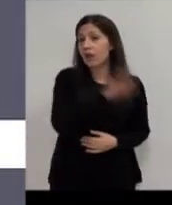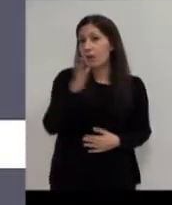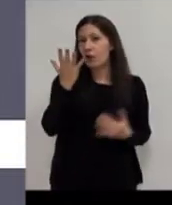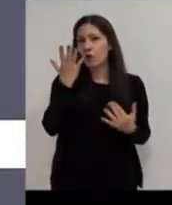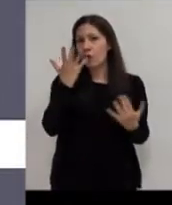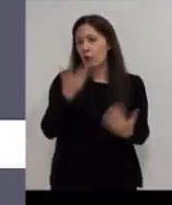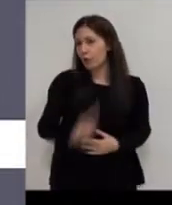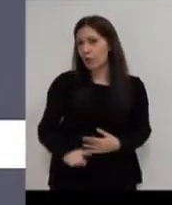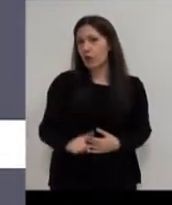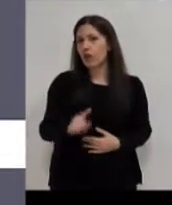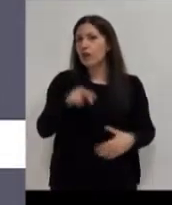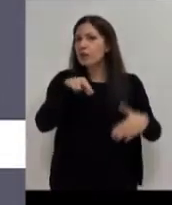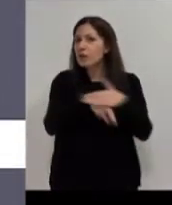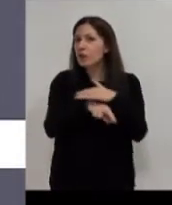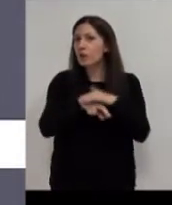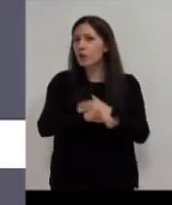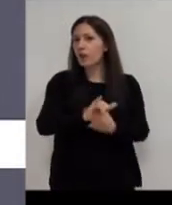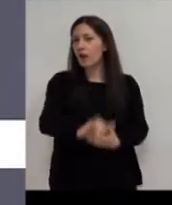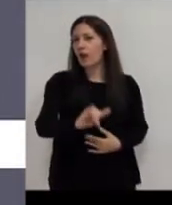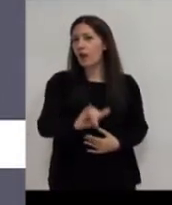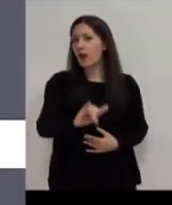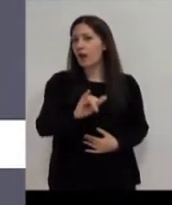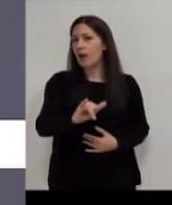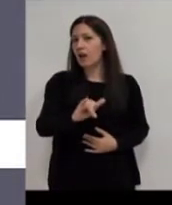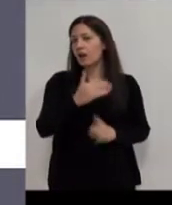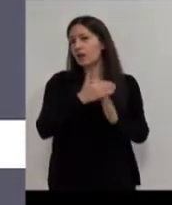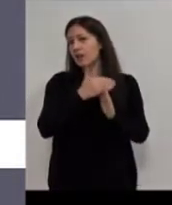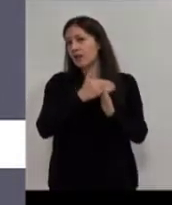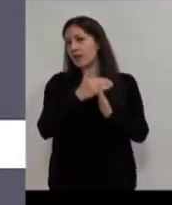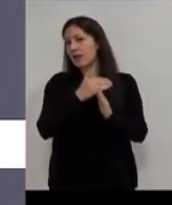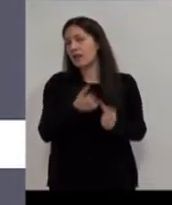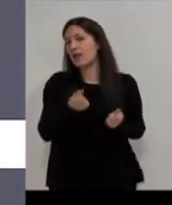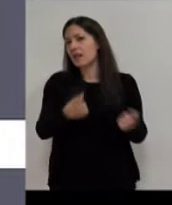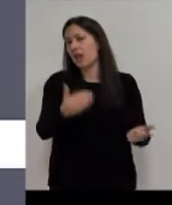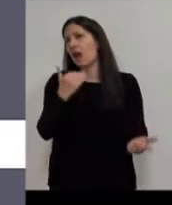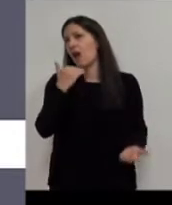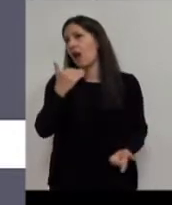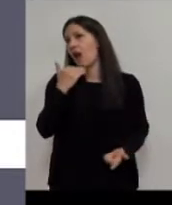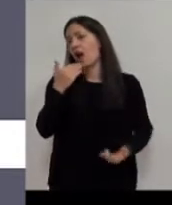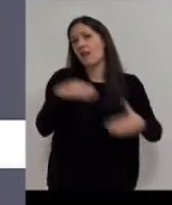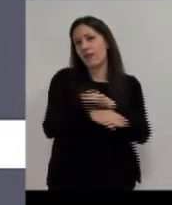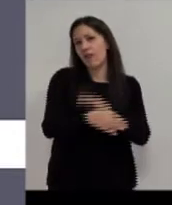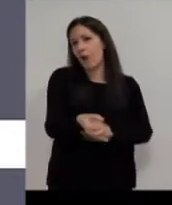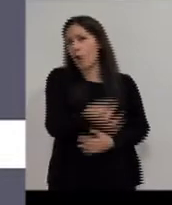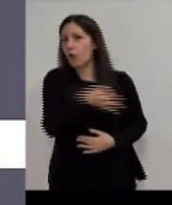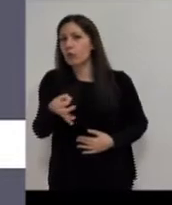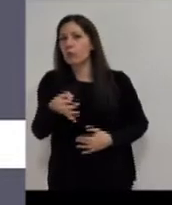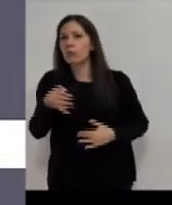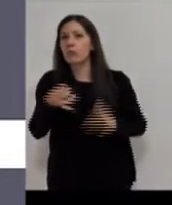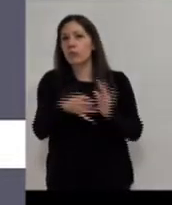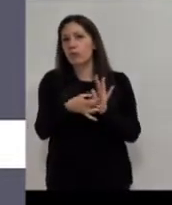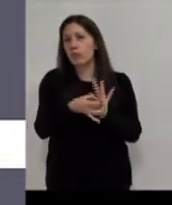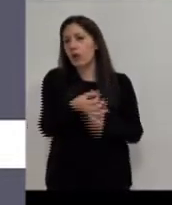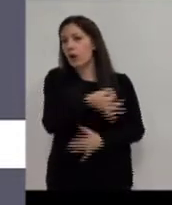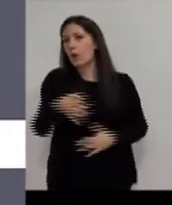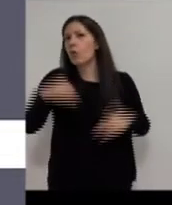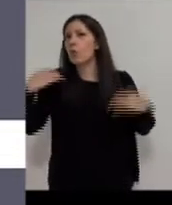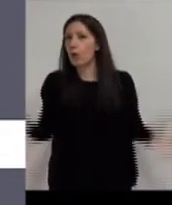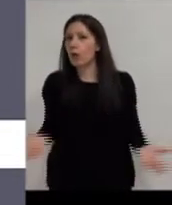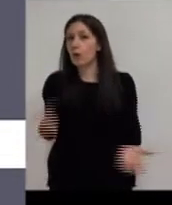gran desinformación en España sobre cuáles son los recursos que presentan un nivel de accesibilidad, digamos,